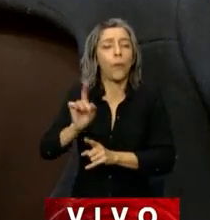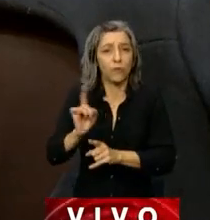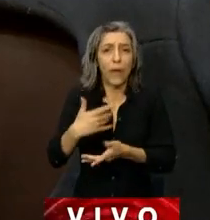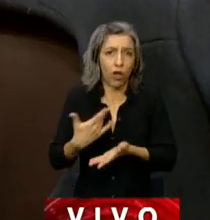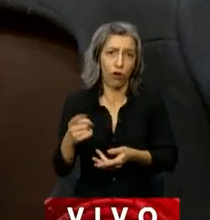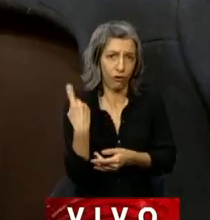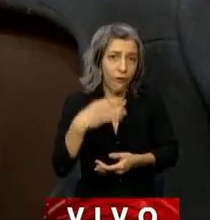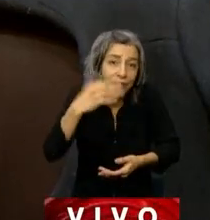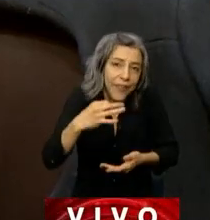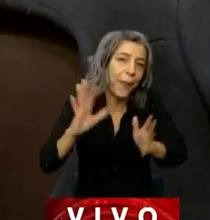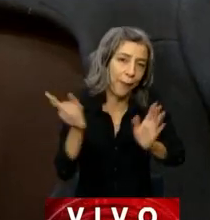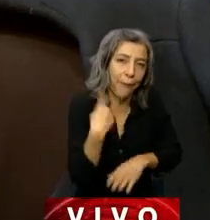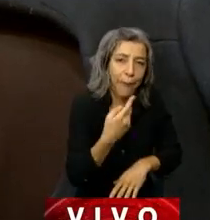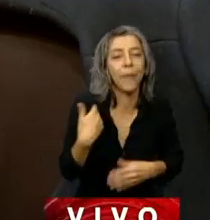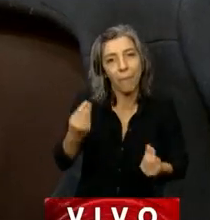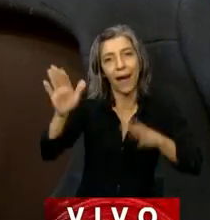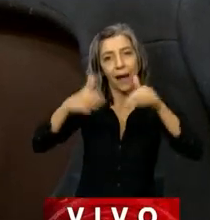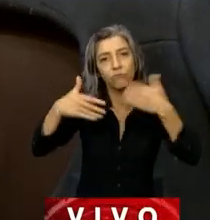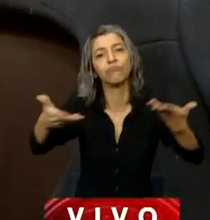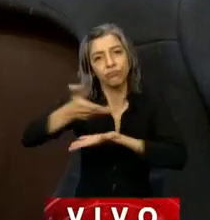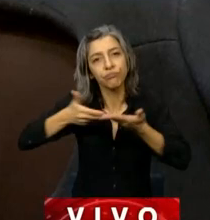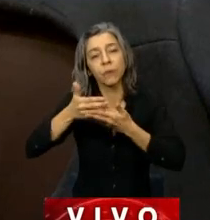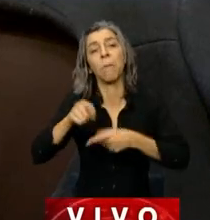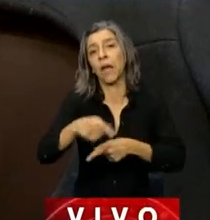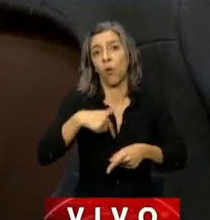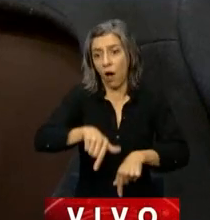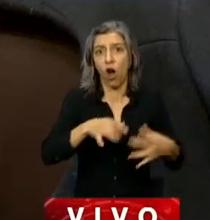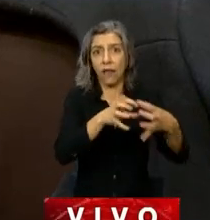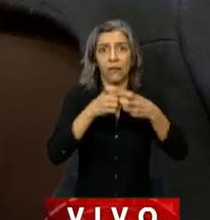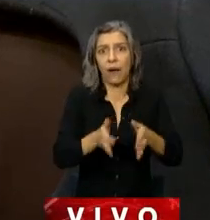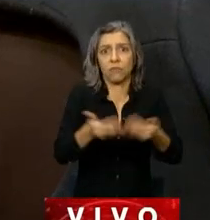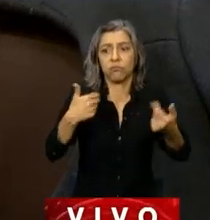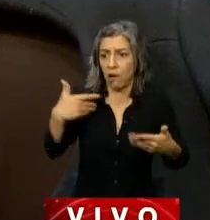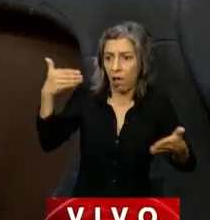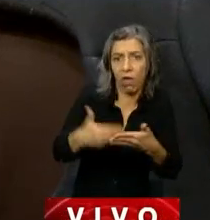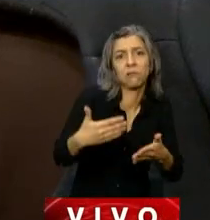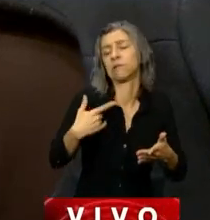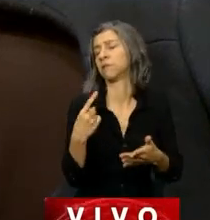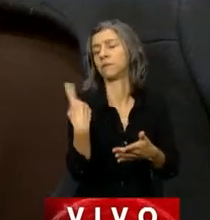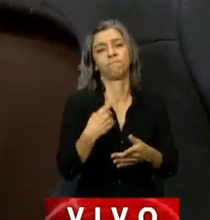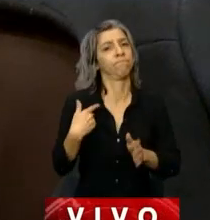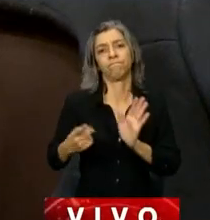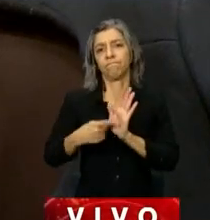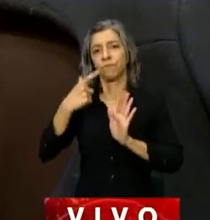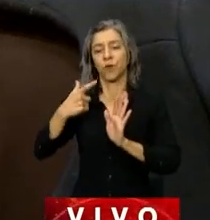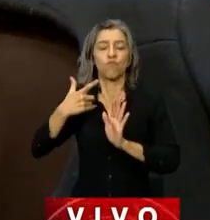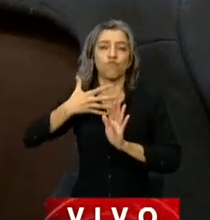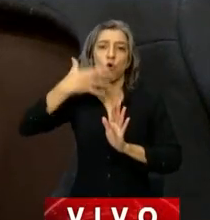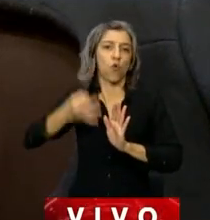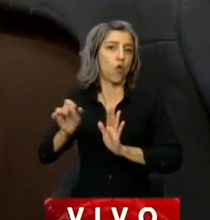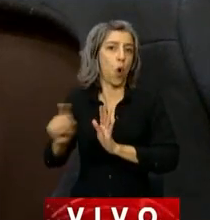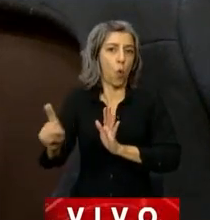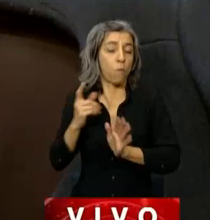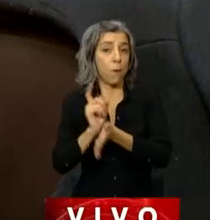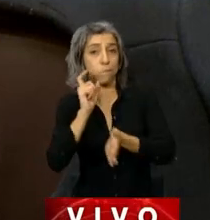concreto que estaríamos incumpliendo por el apresurado tratamiento de este proyecto señor presidente pedimos que se respeten las condiciones básicas del debate